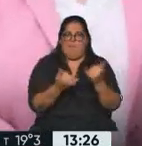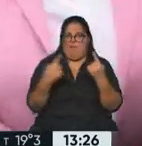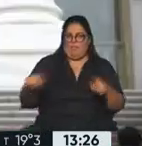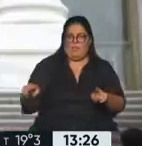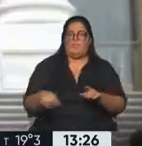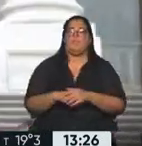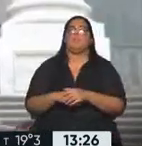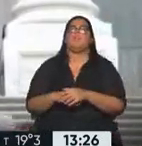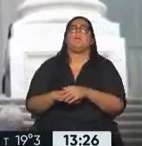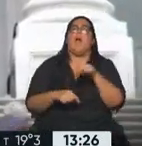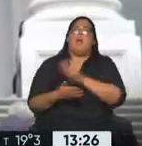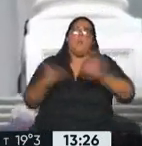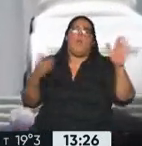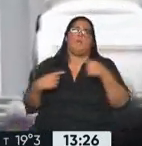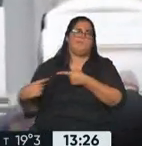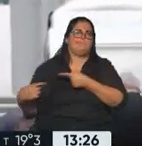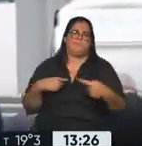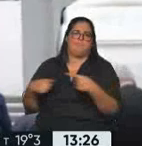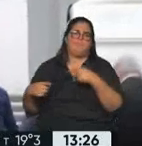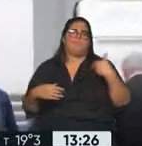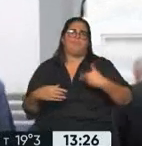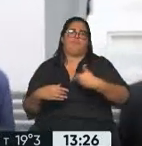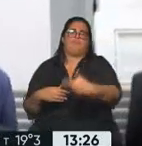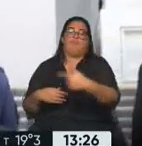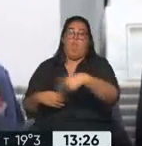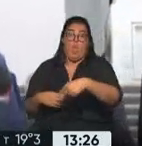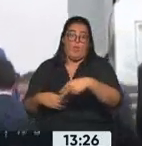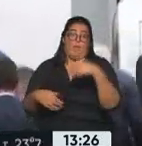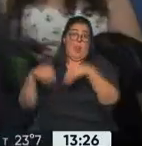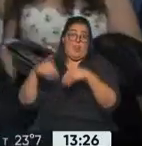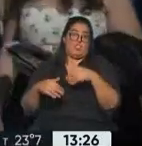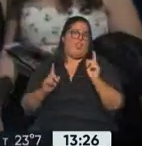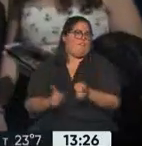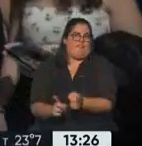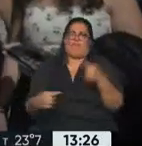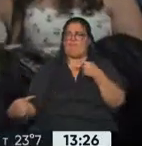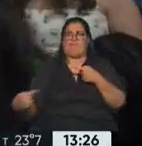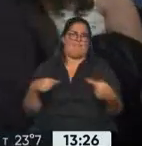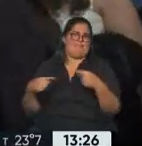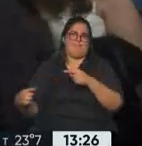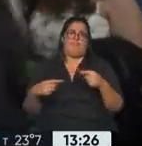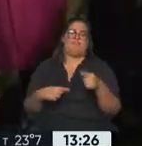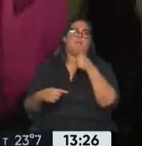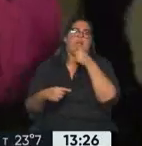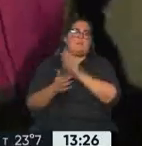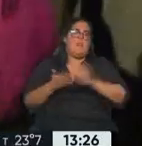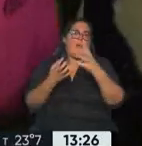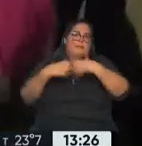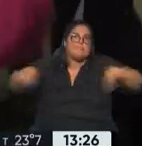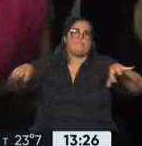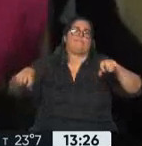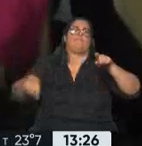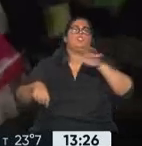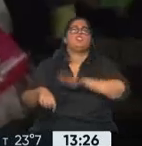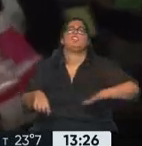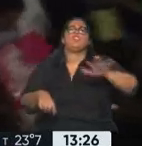otra batalla que muy probablemente se prolongará hasta los comicios legislativos y cavará una nueva grieta en una sociedad que